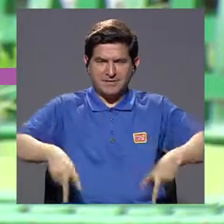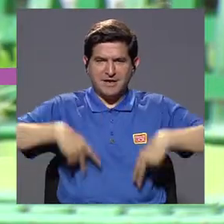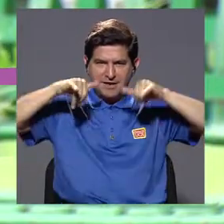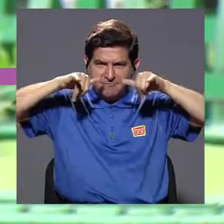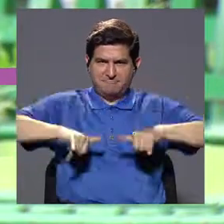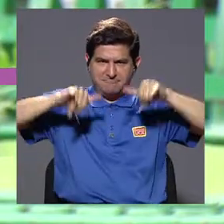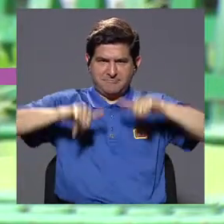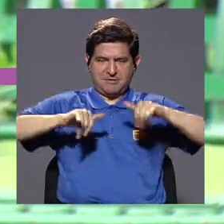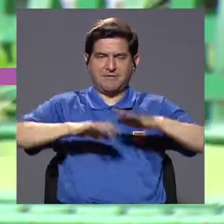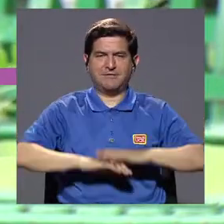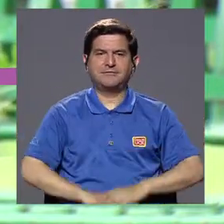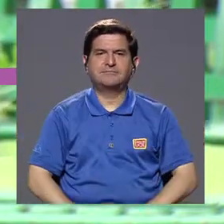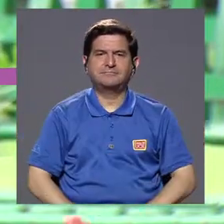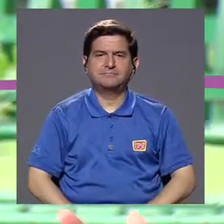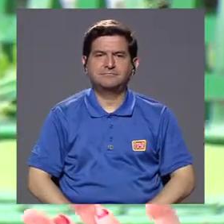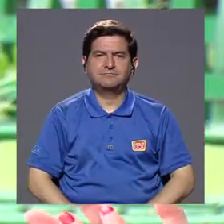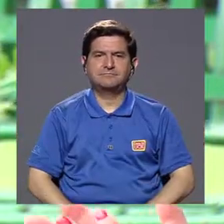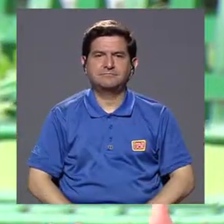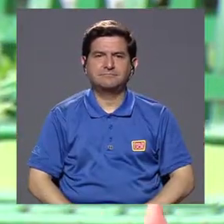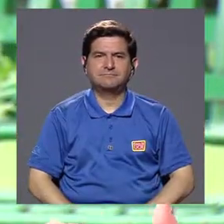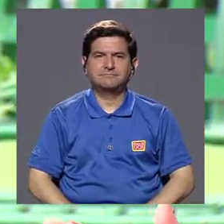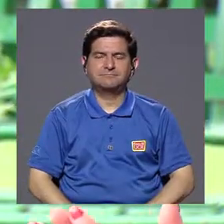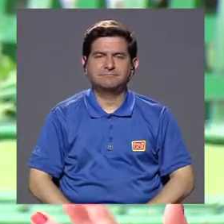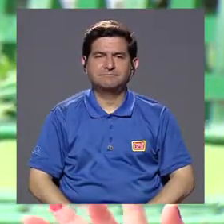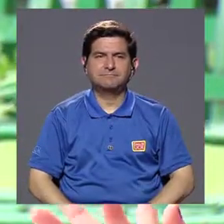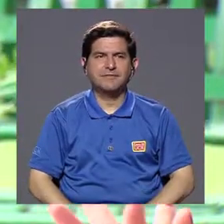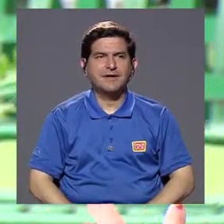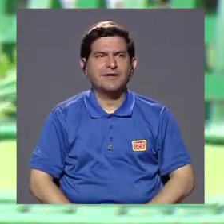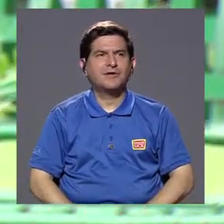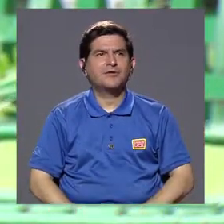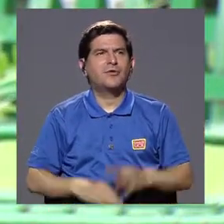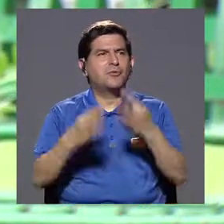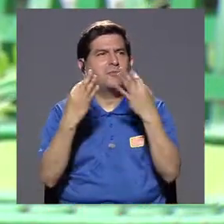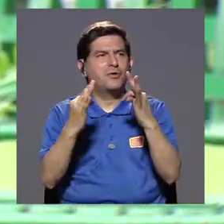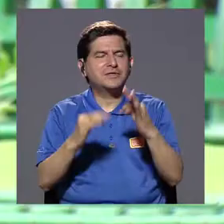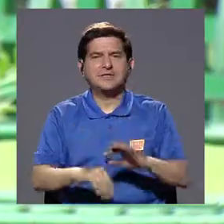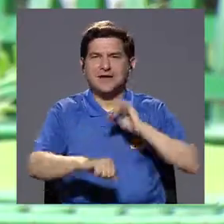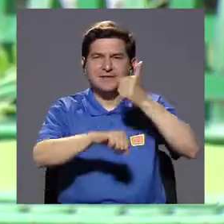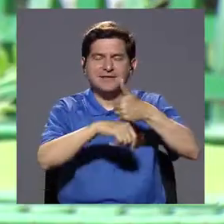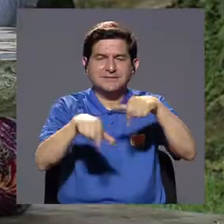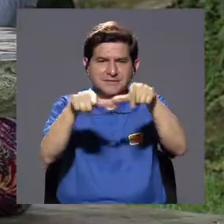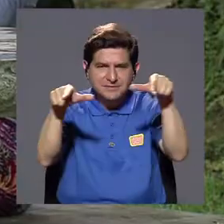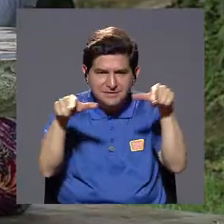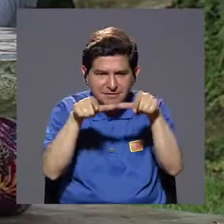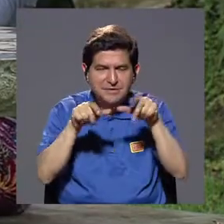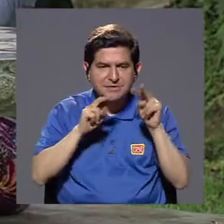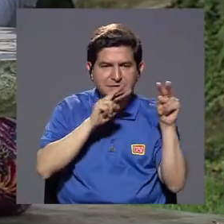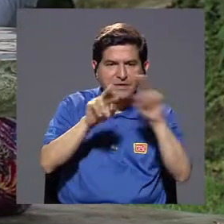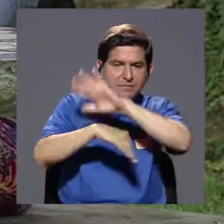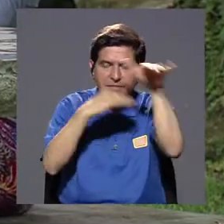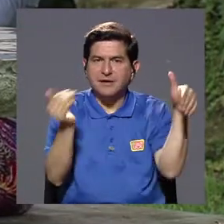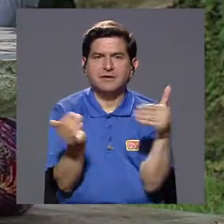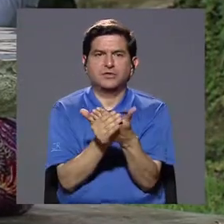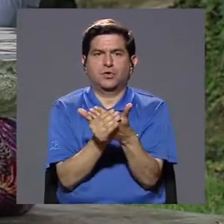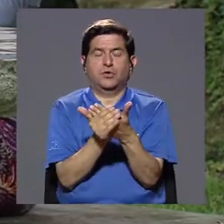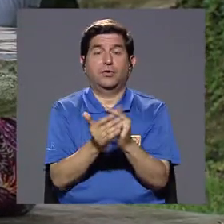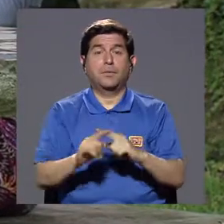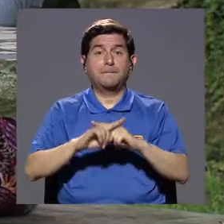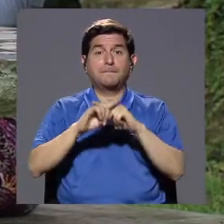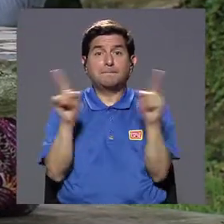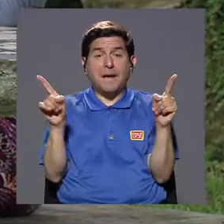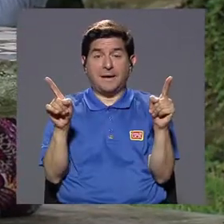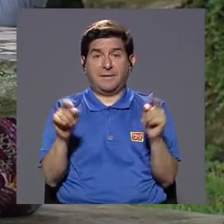permite es digamos como como ubicar como un punto para observar todo lo demás